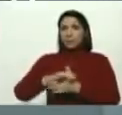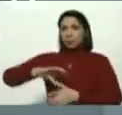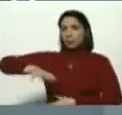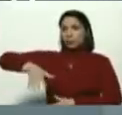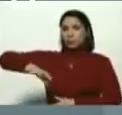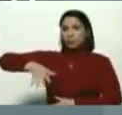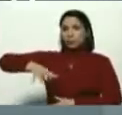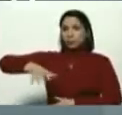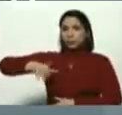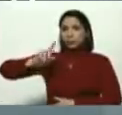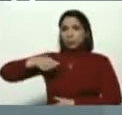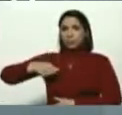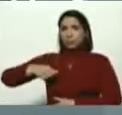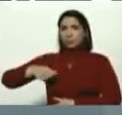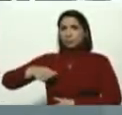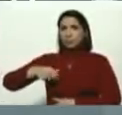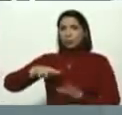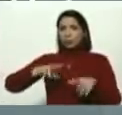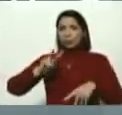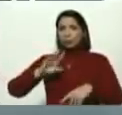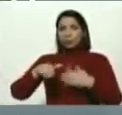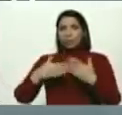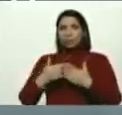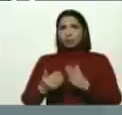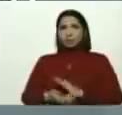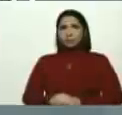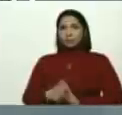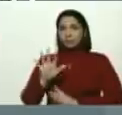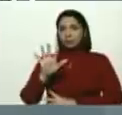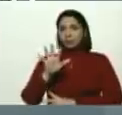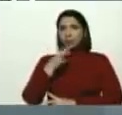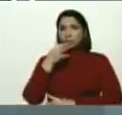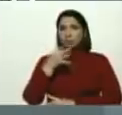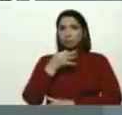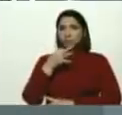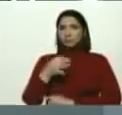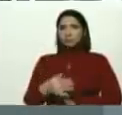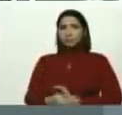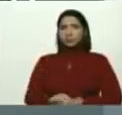lavanderías y tintorerías, de 12 del mediodía a 5 de la tarde.